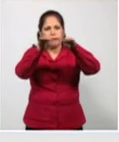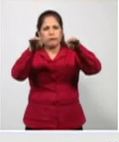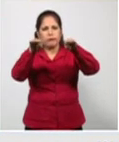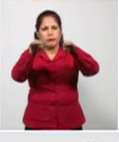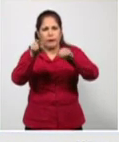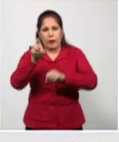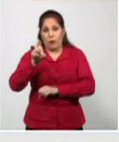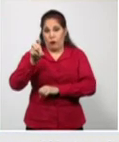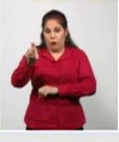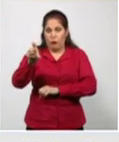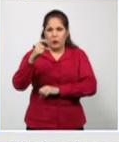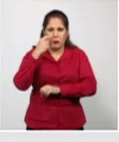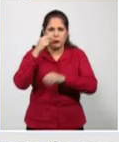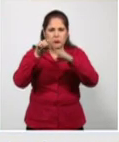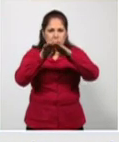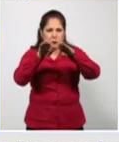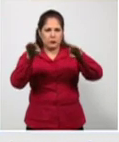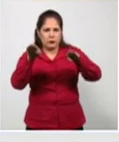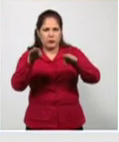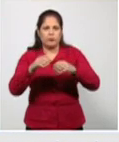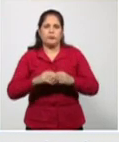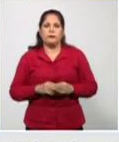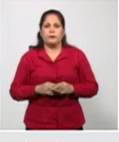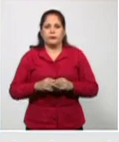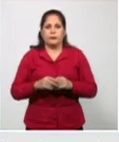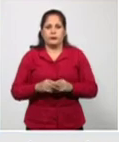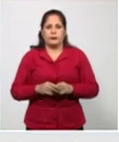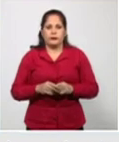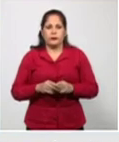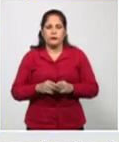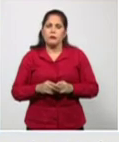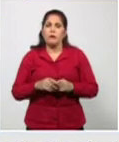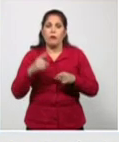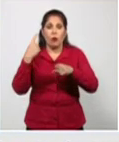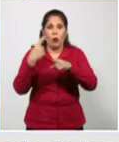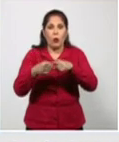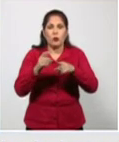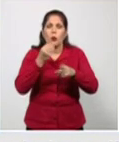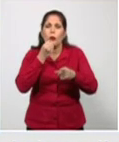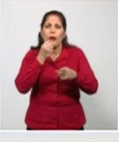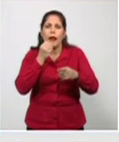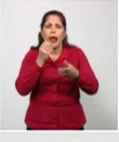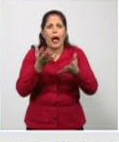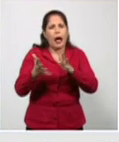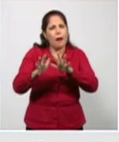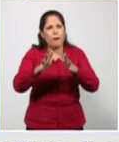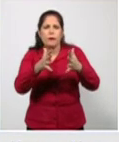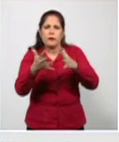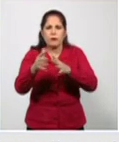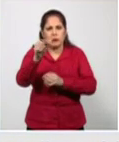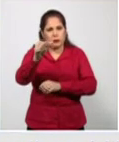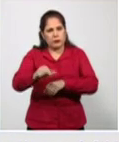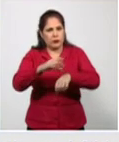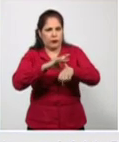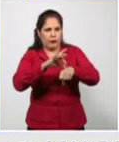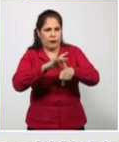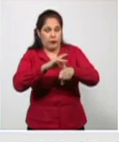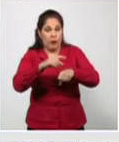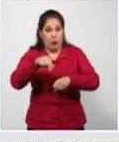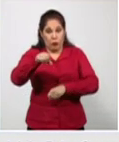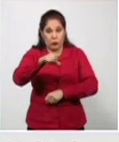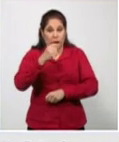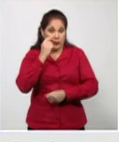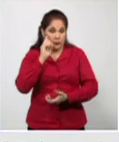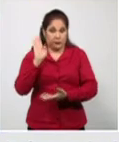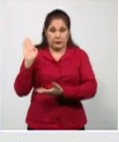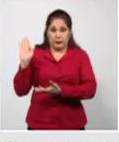final. El que está a la derecha es la estimación de casos activos, que ustedes pueden ver ahí cómo